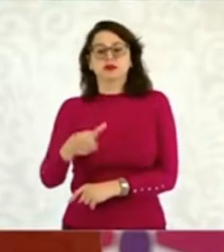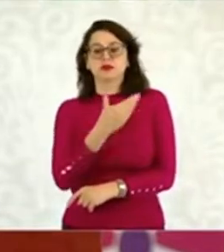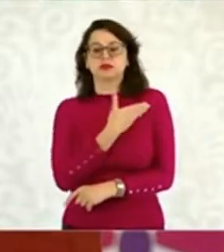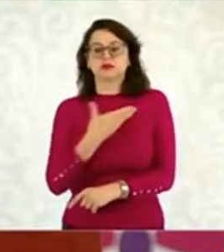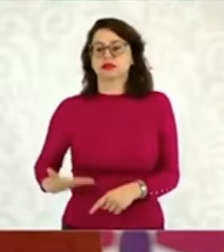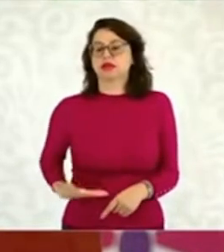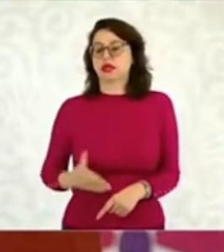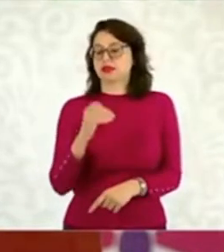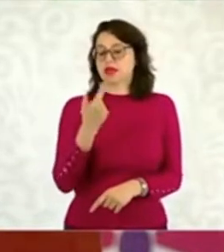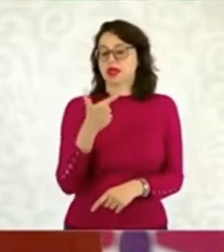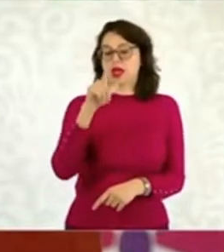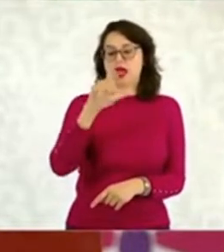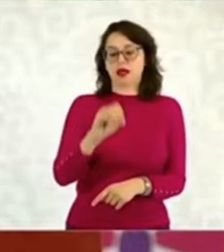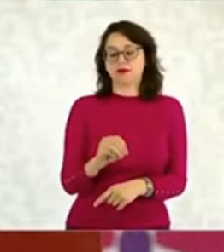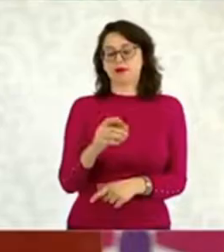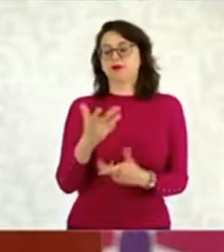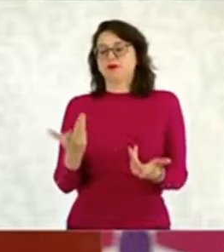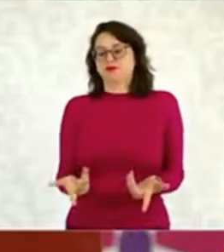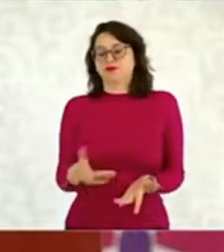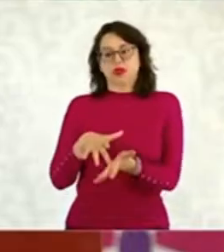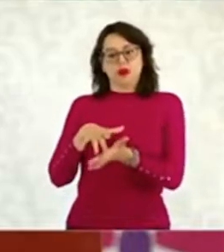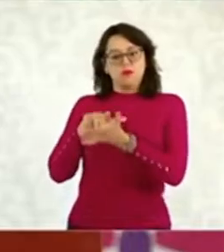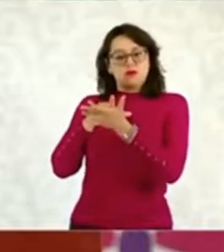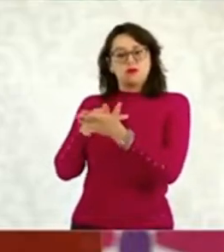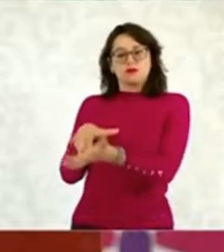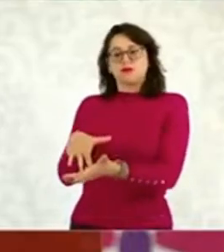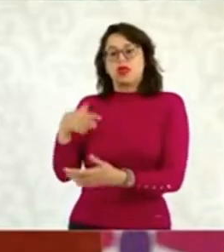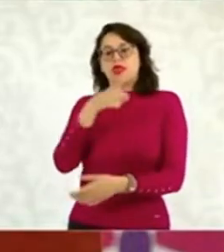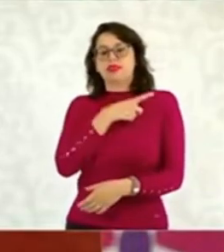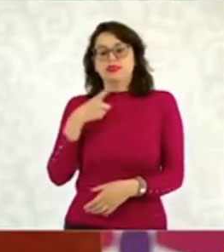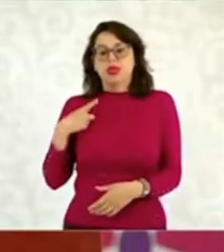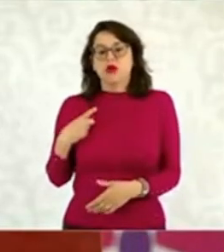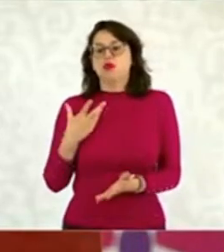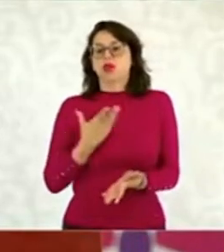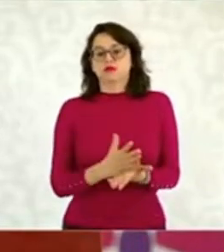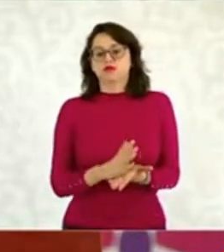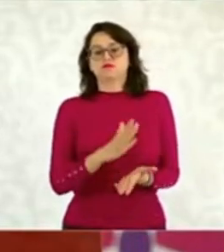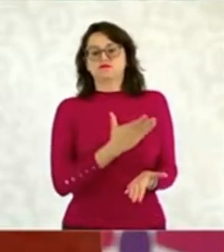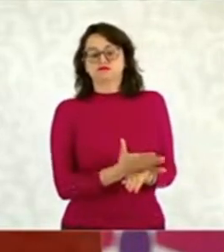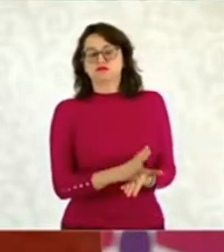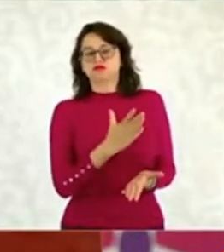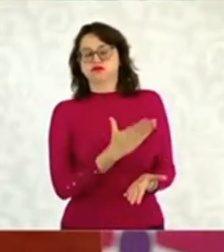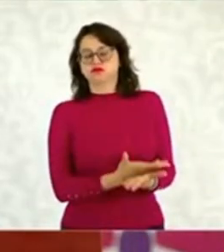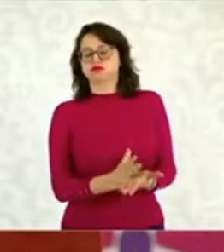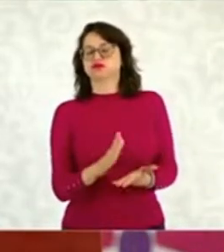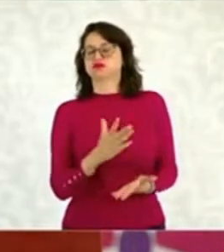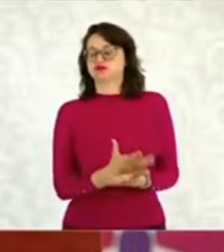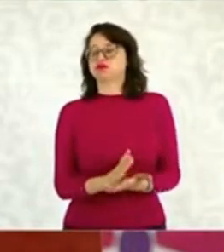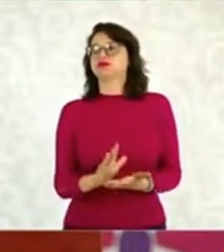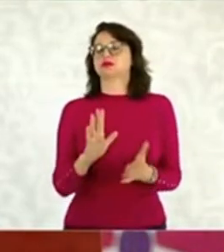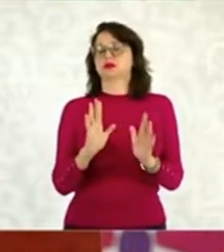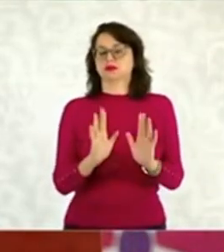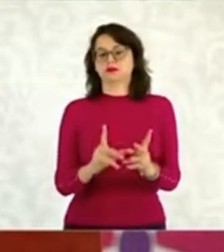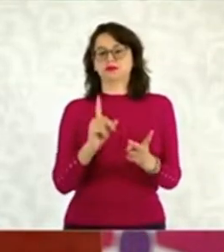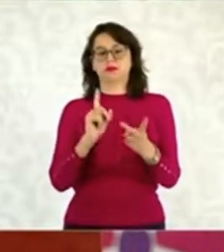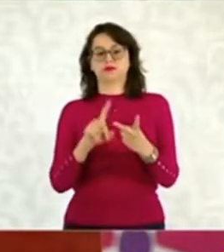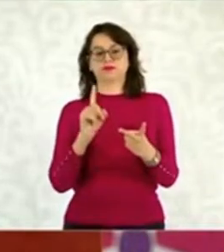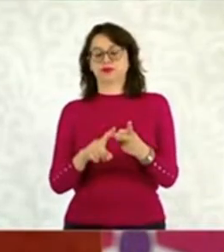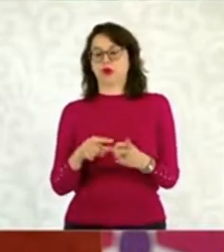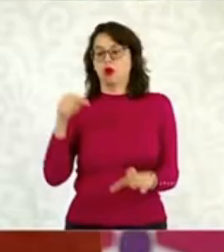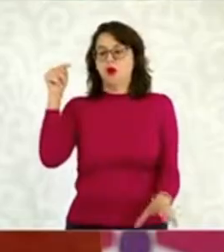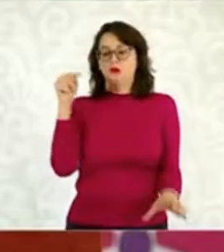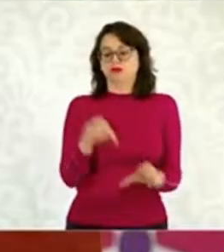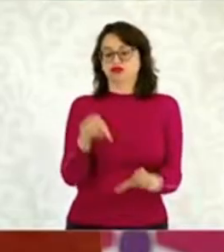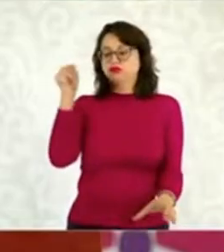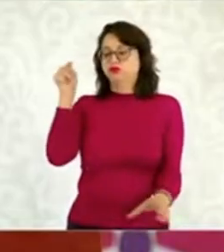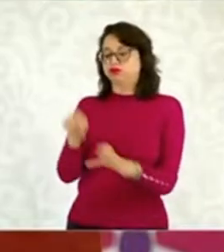estabilizó, disminuyó la deuda de Pemex y estableció un esquema de explotación de los pozos y aparte le